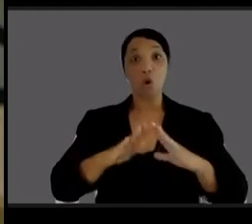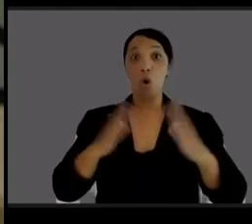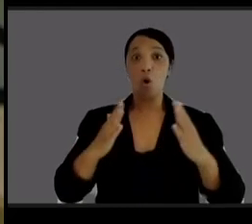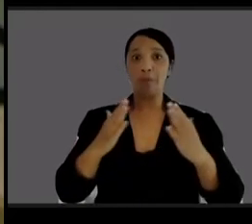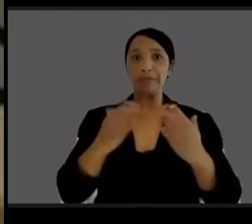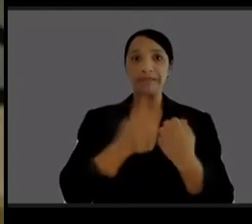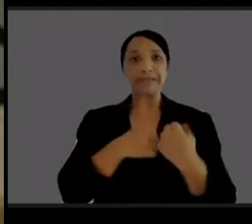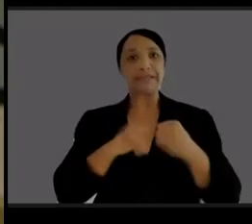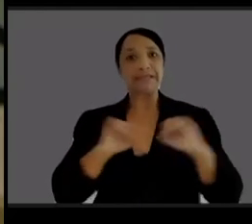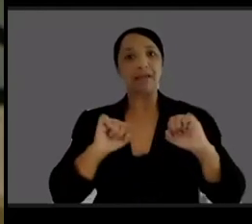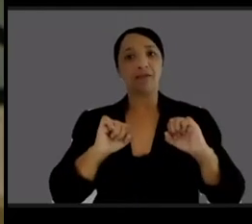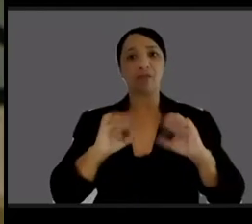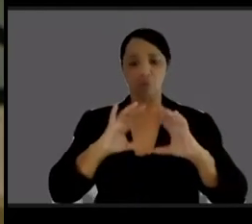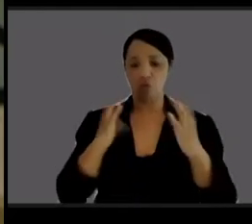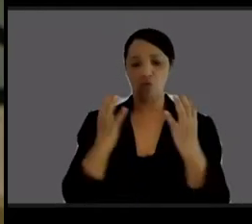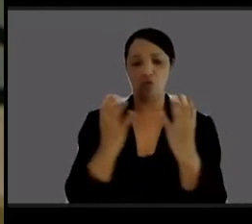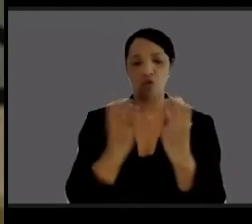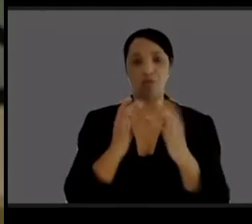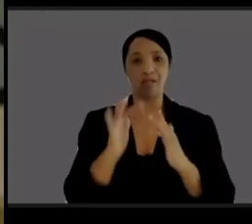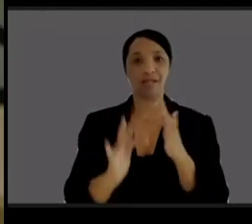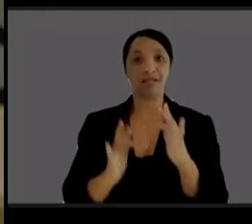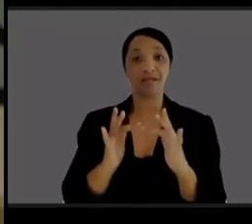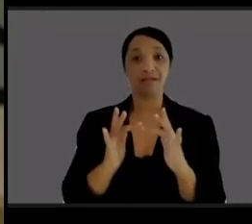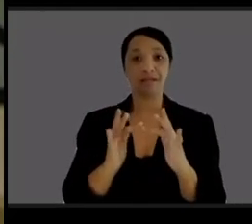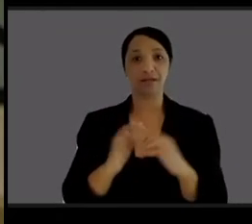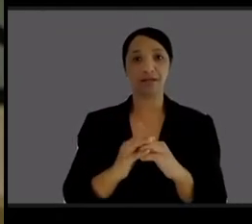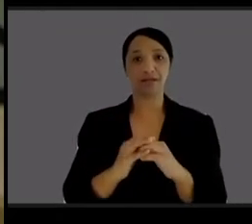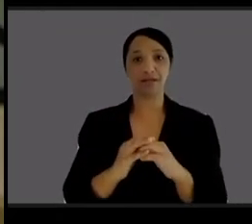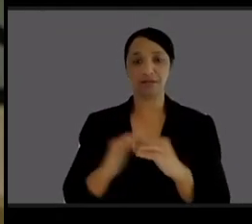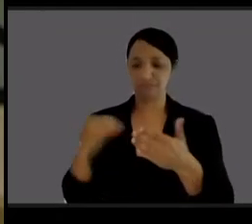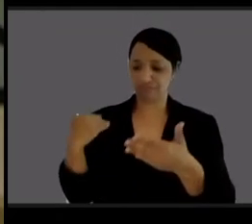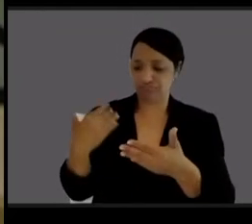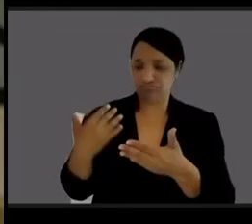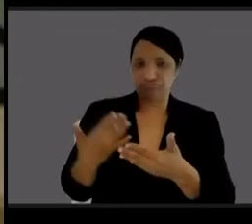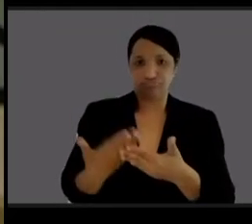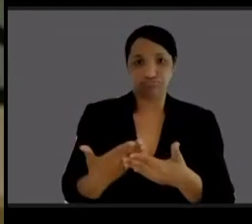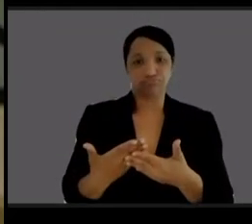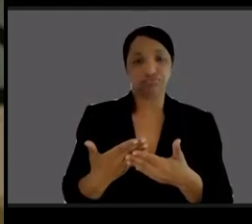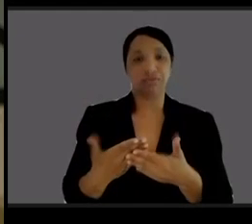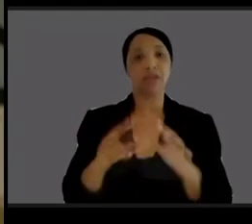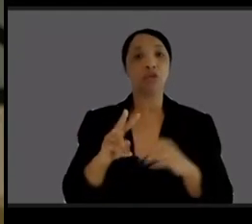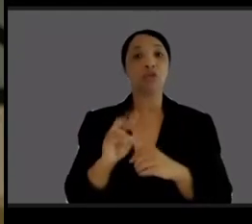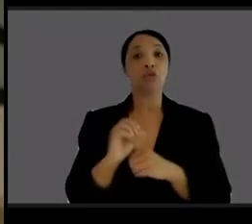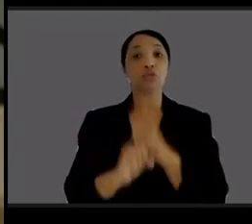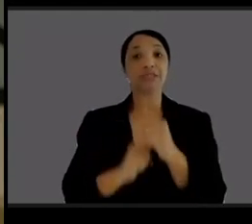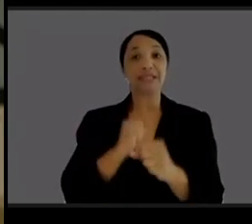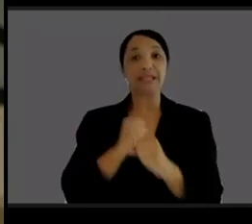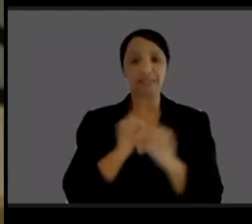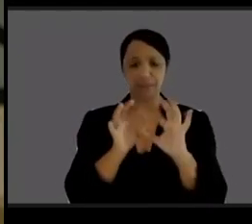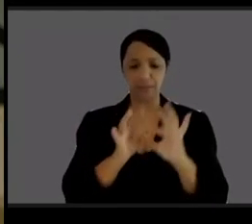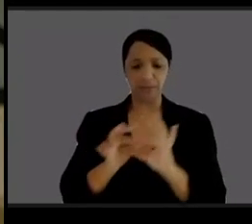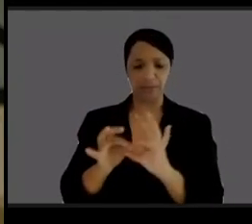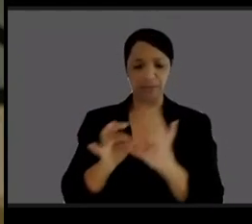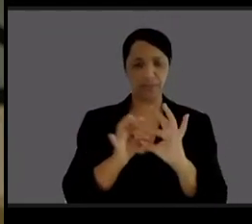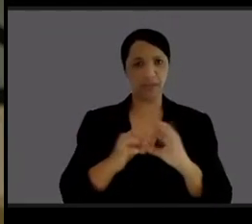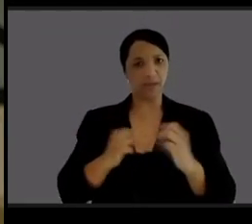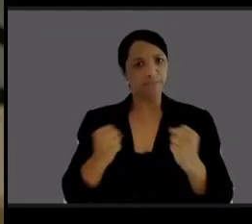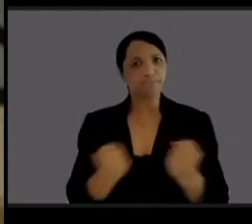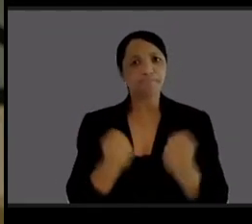un Internet seguro y que sea para todos. Durante casi dos